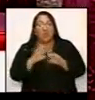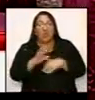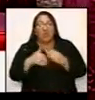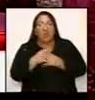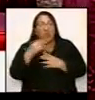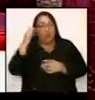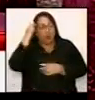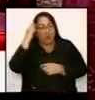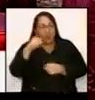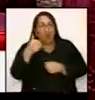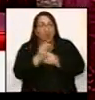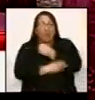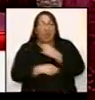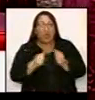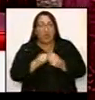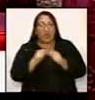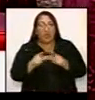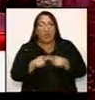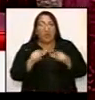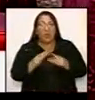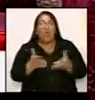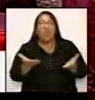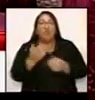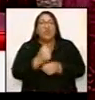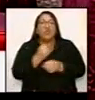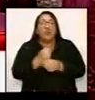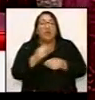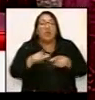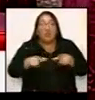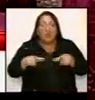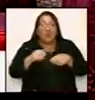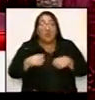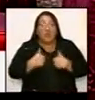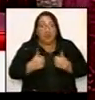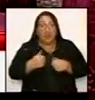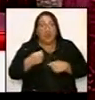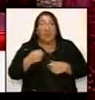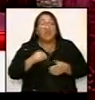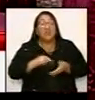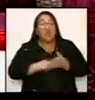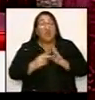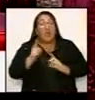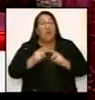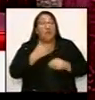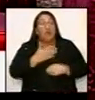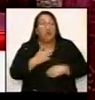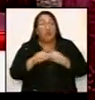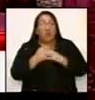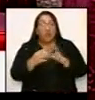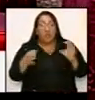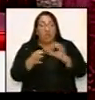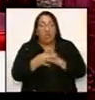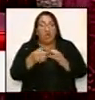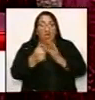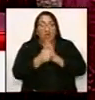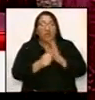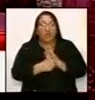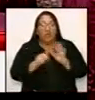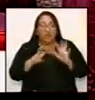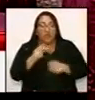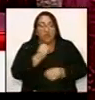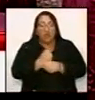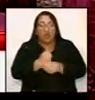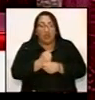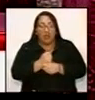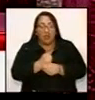la política exterior peruana en dicha zona geográfica. Cabe resaltar que los privilegios contemplados en el artículo 8 para funcionarios técnicos